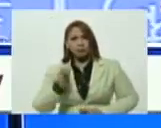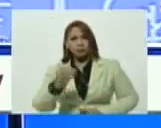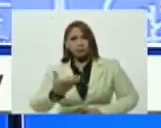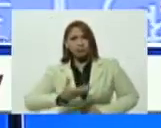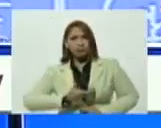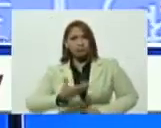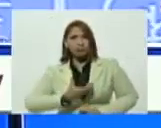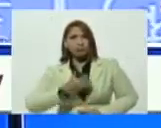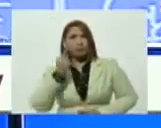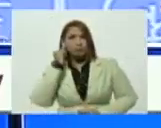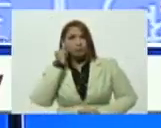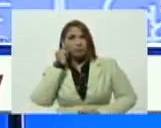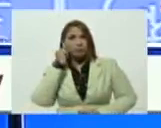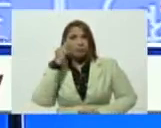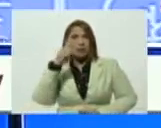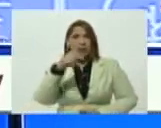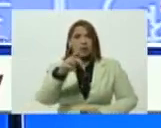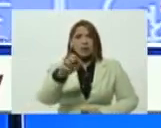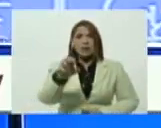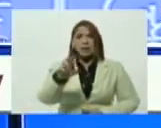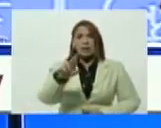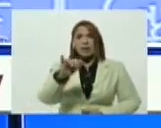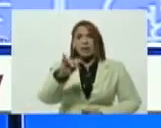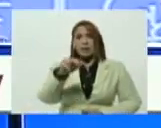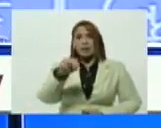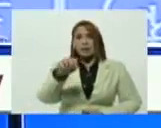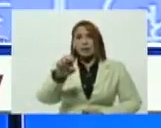alcaldesa, Kerinet Fernández,